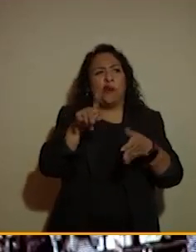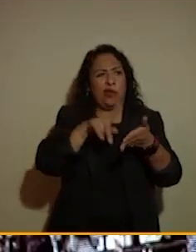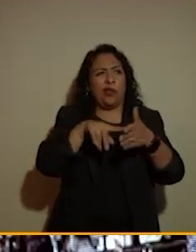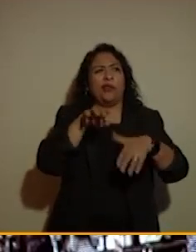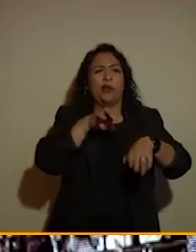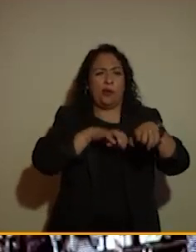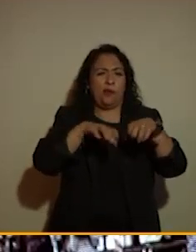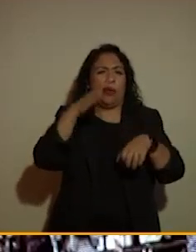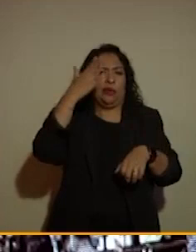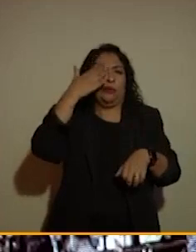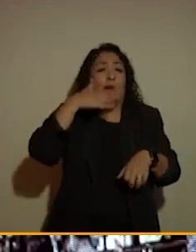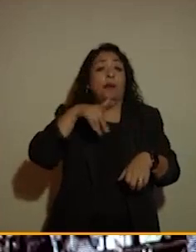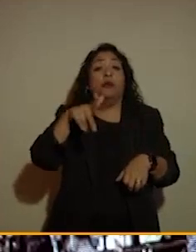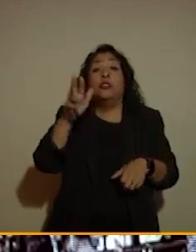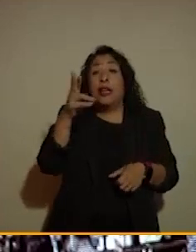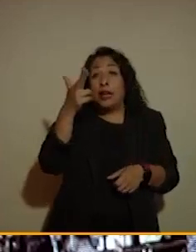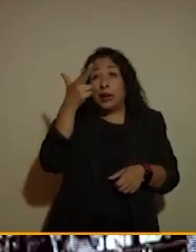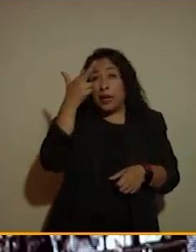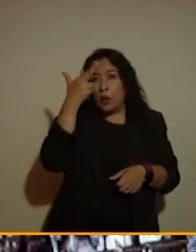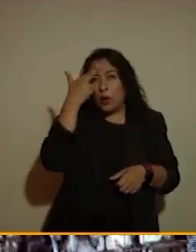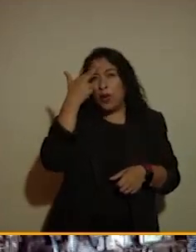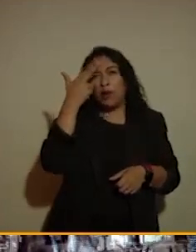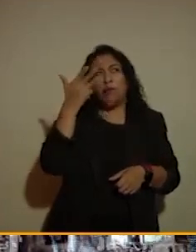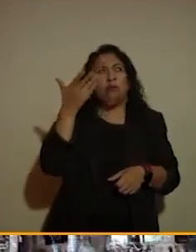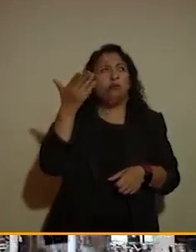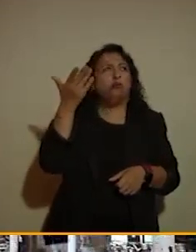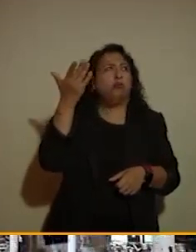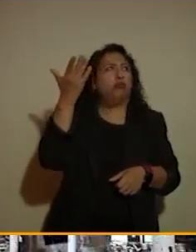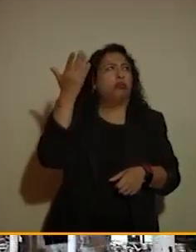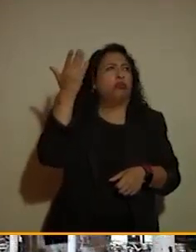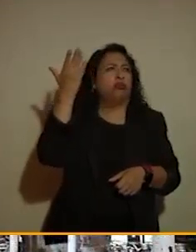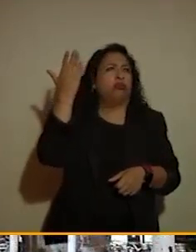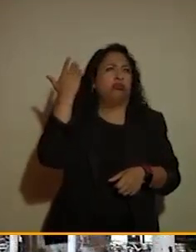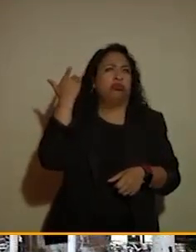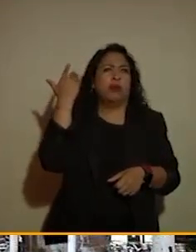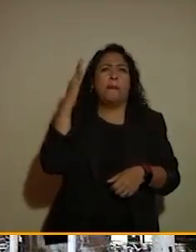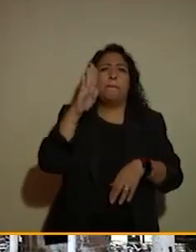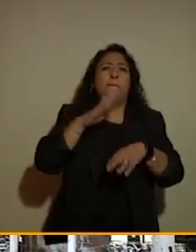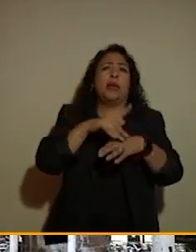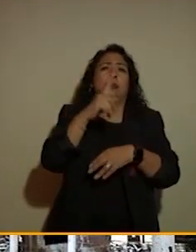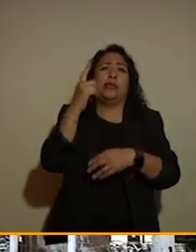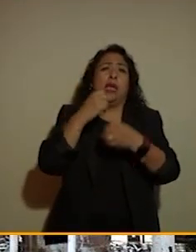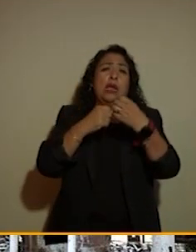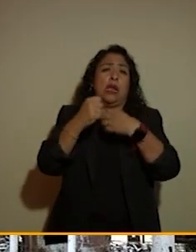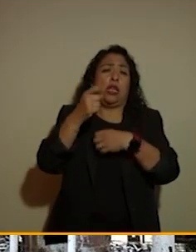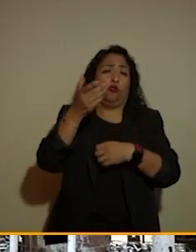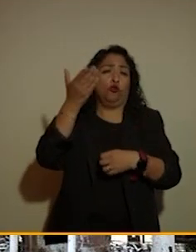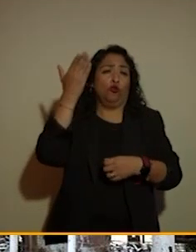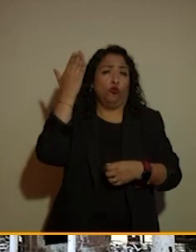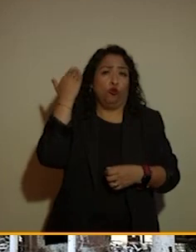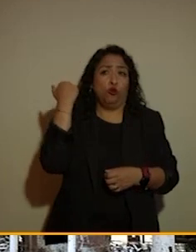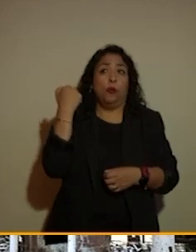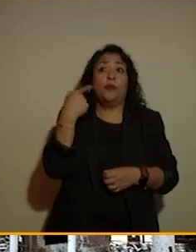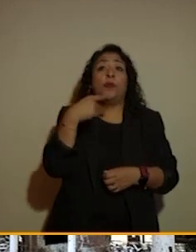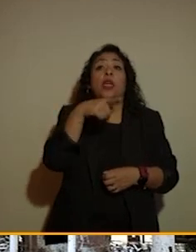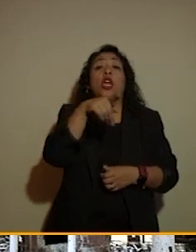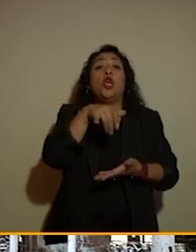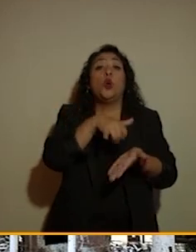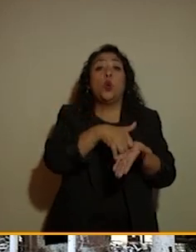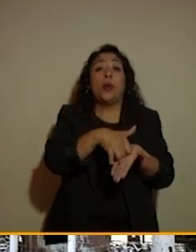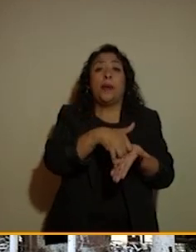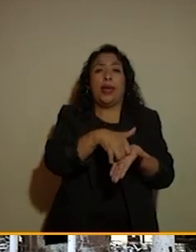empresarial. Recordaremos, aunque fue hace más de un siglo, que en Nueva